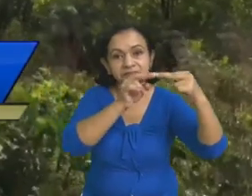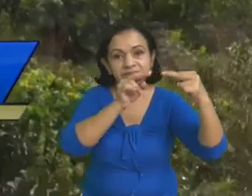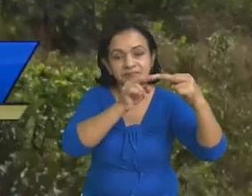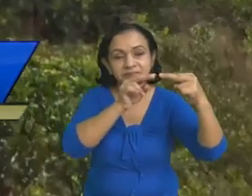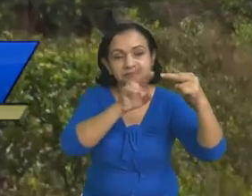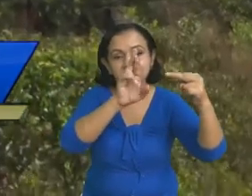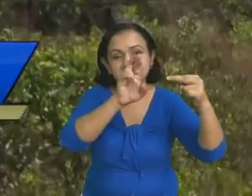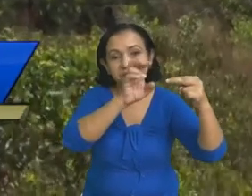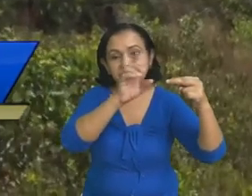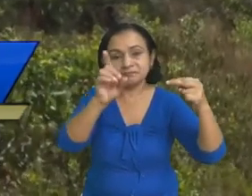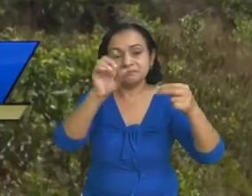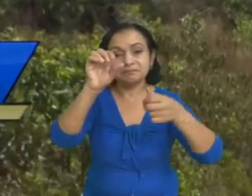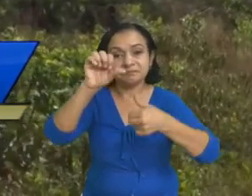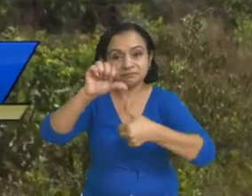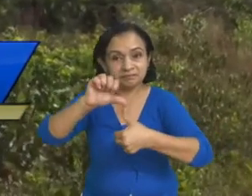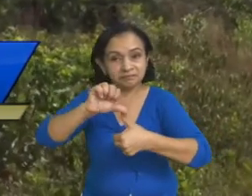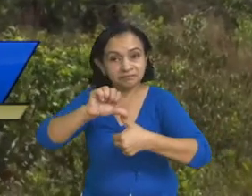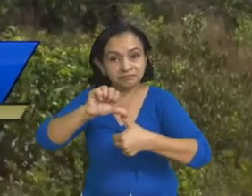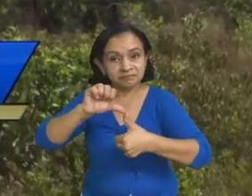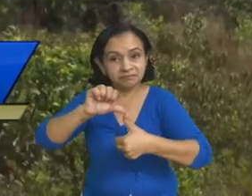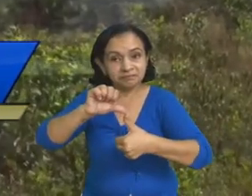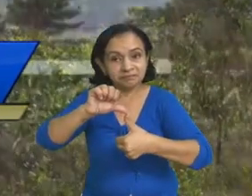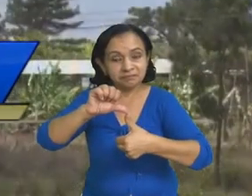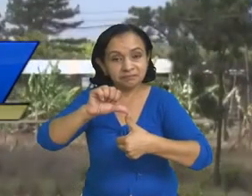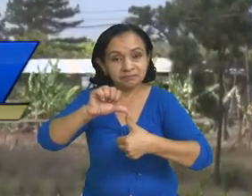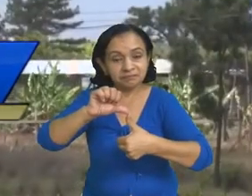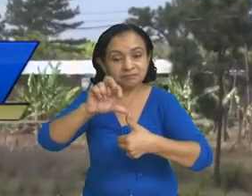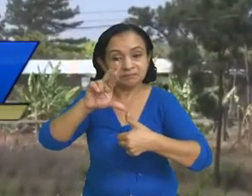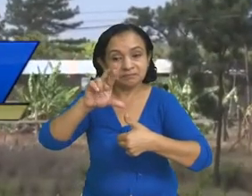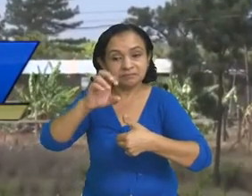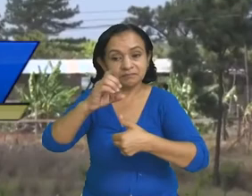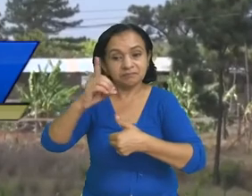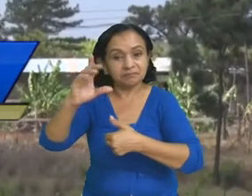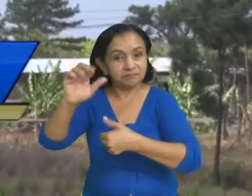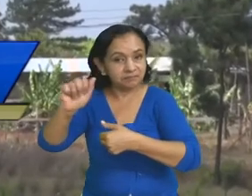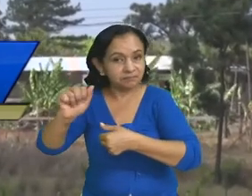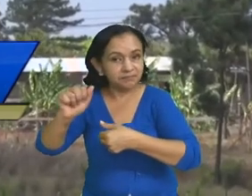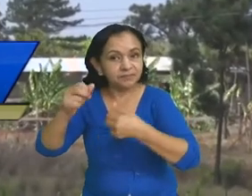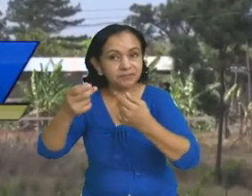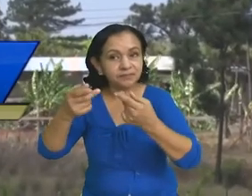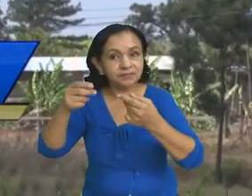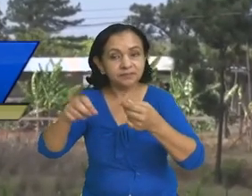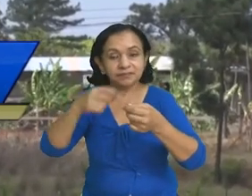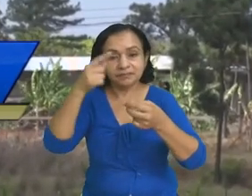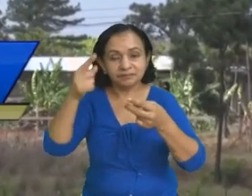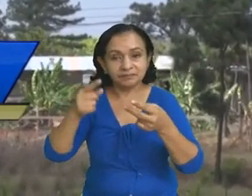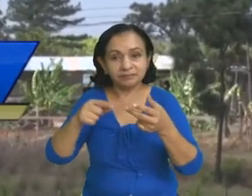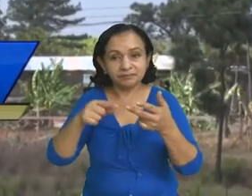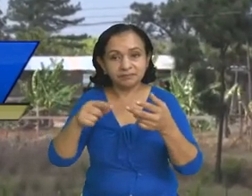la red centroamericana de lo que es Redca. Sí. Y esta sería